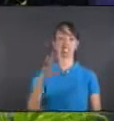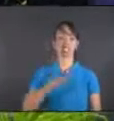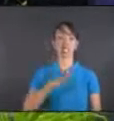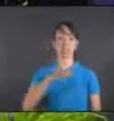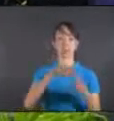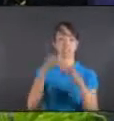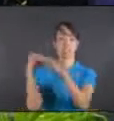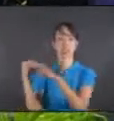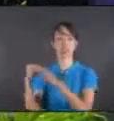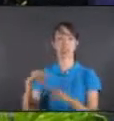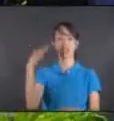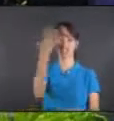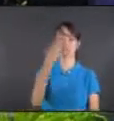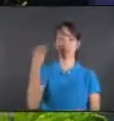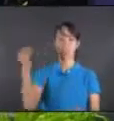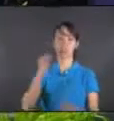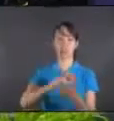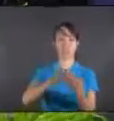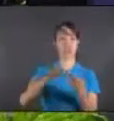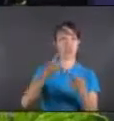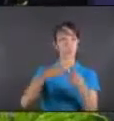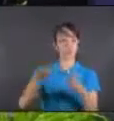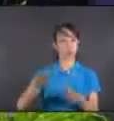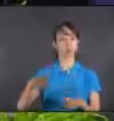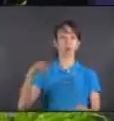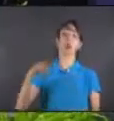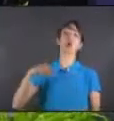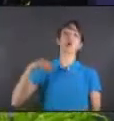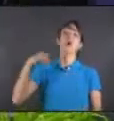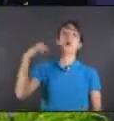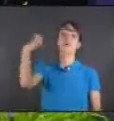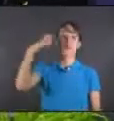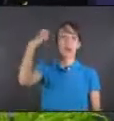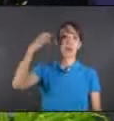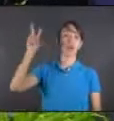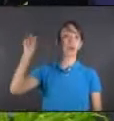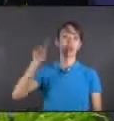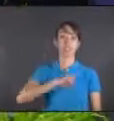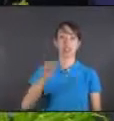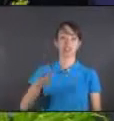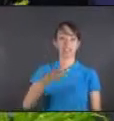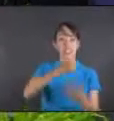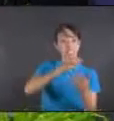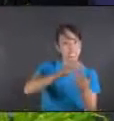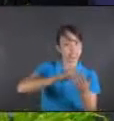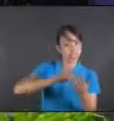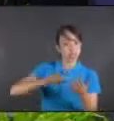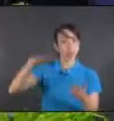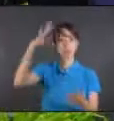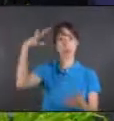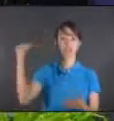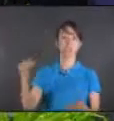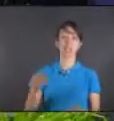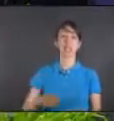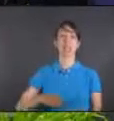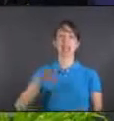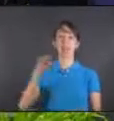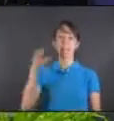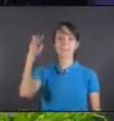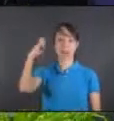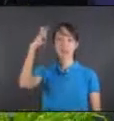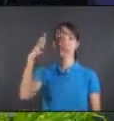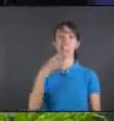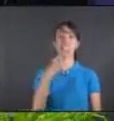Silvano y Timoteo. O sea que yo imagino que los tres estaban